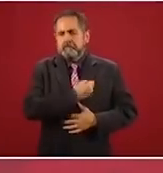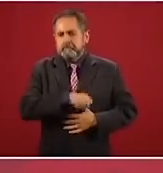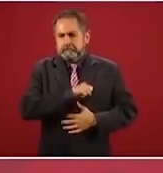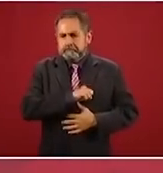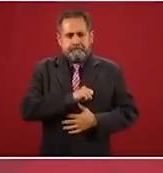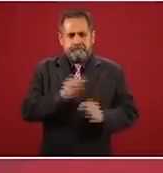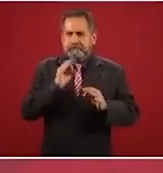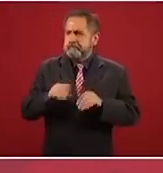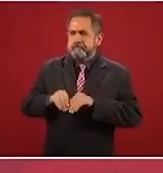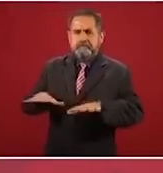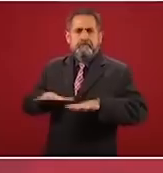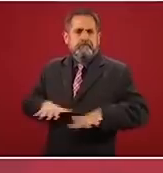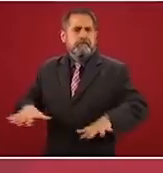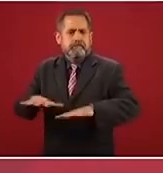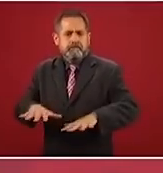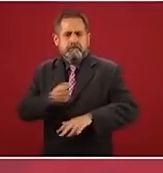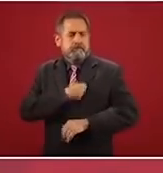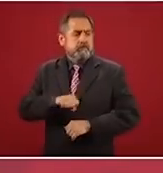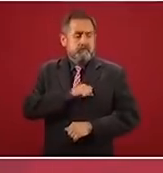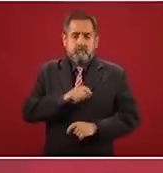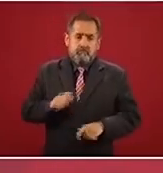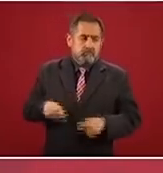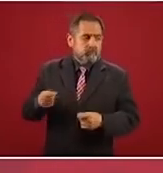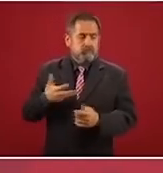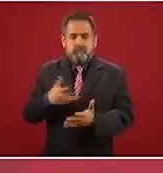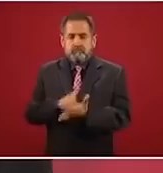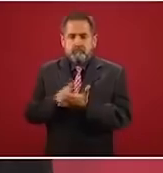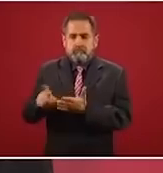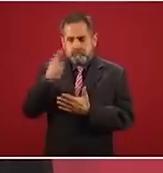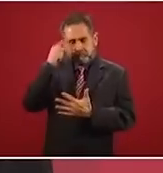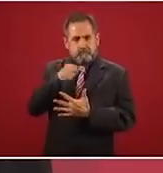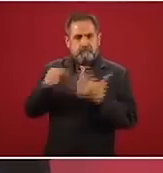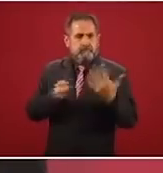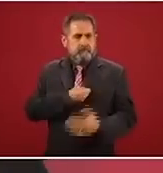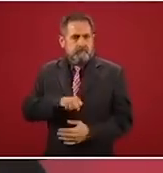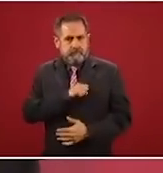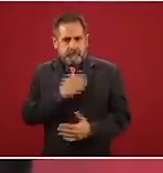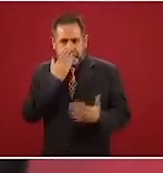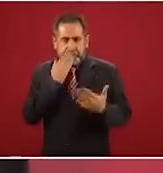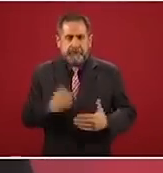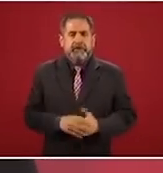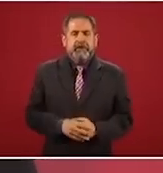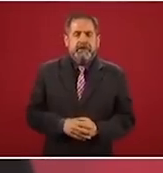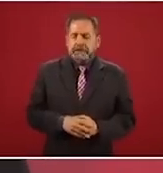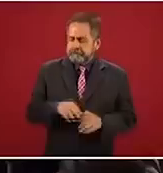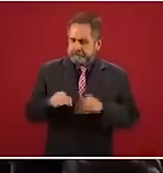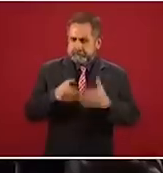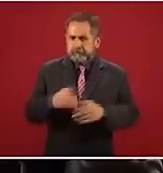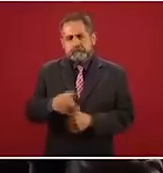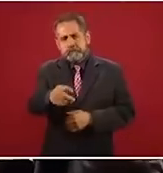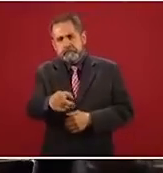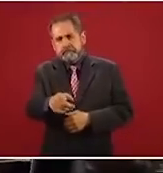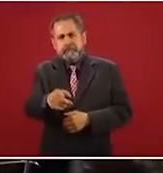para todos, que se garantice el derecho a la salud. Entonces, se va trabajando. A ver,